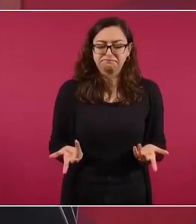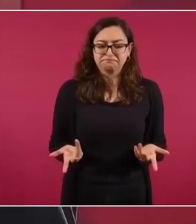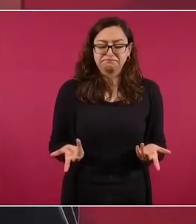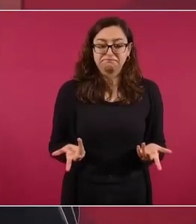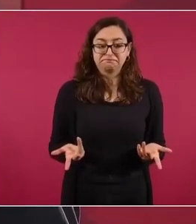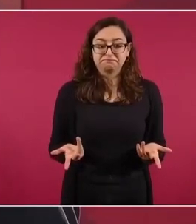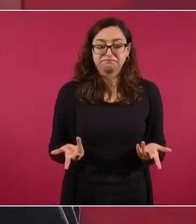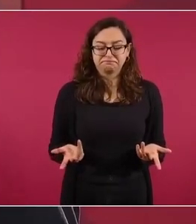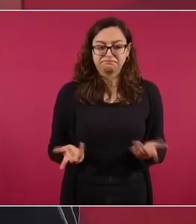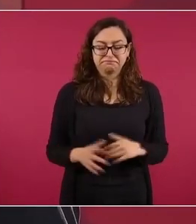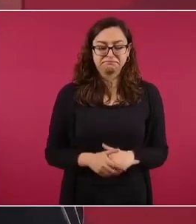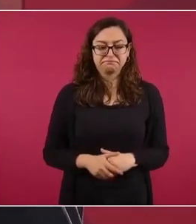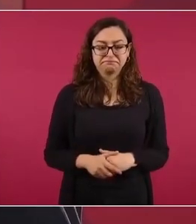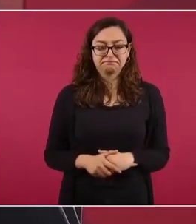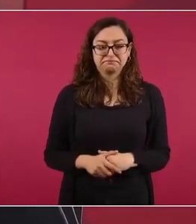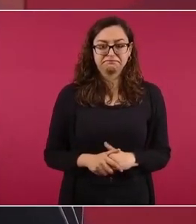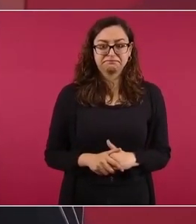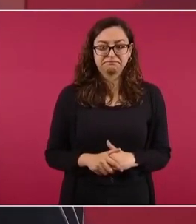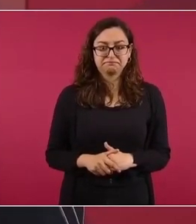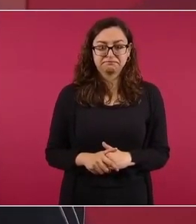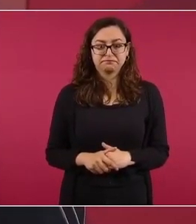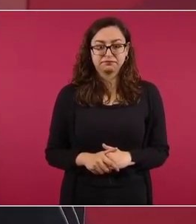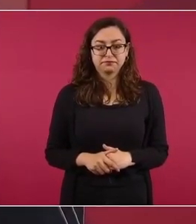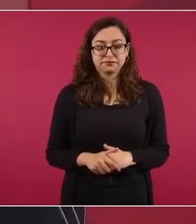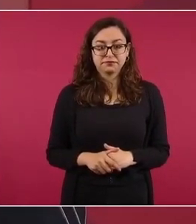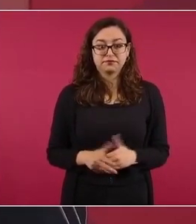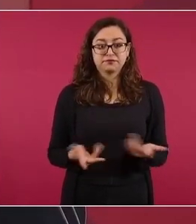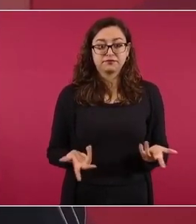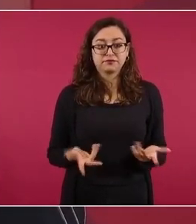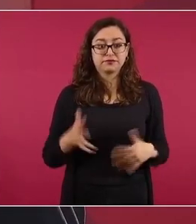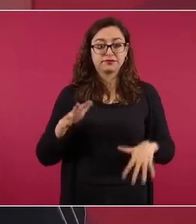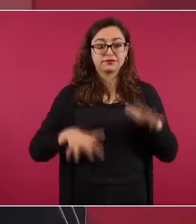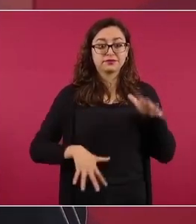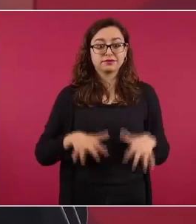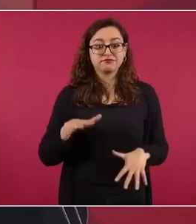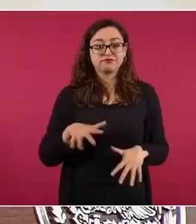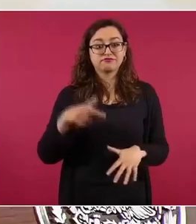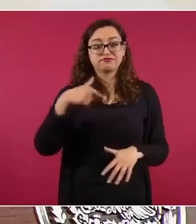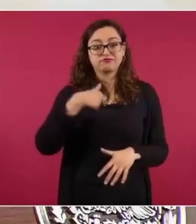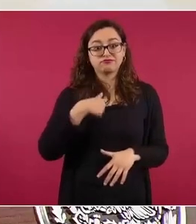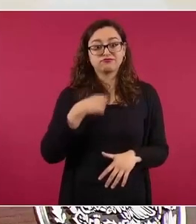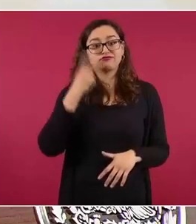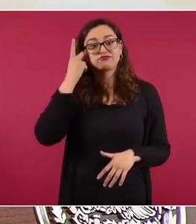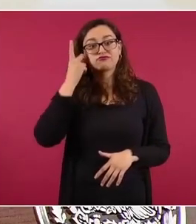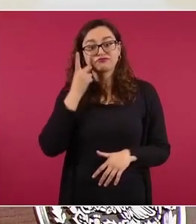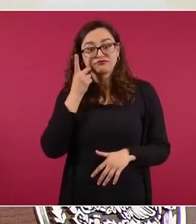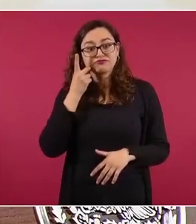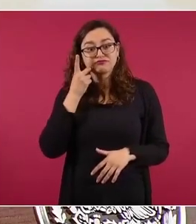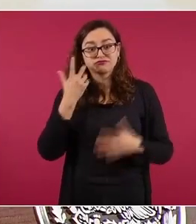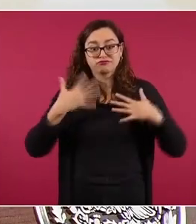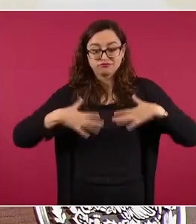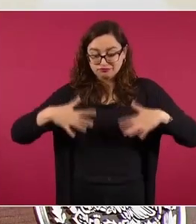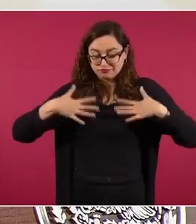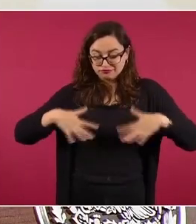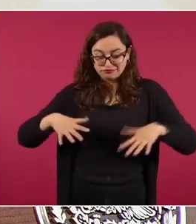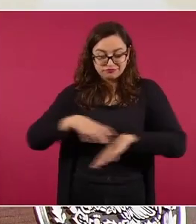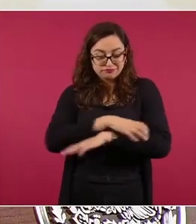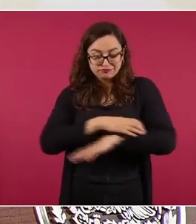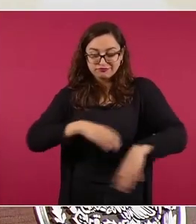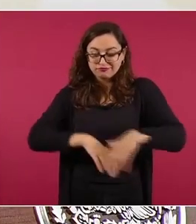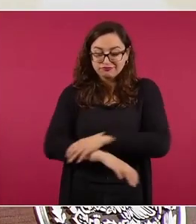imagínense, a veces hay que dormir con las botas puestas.